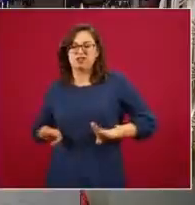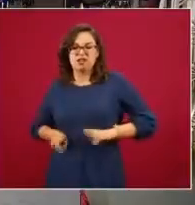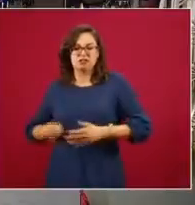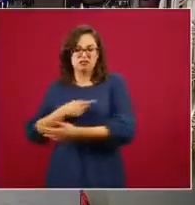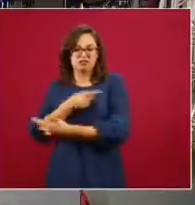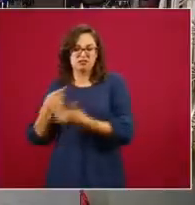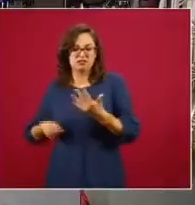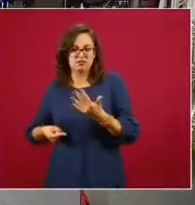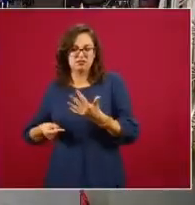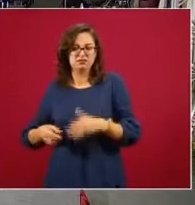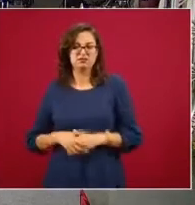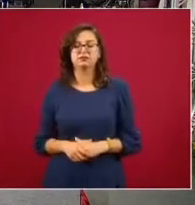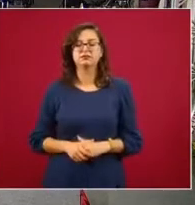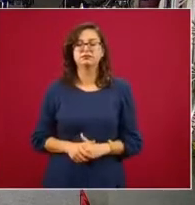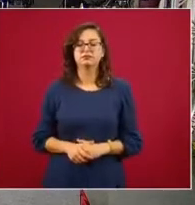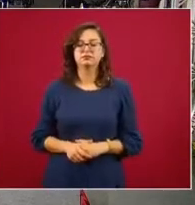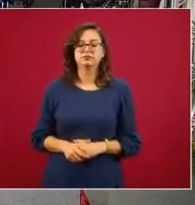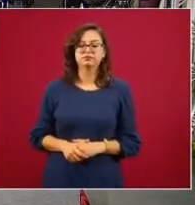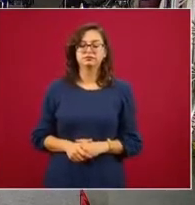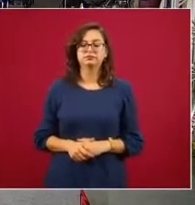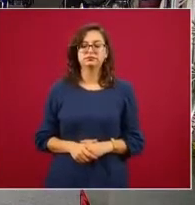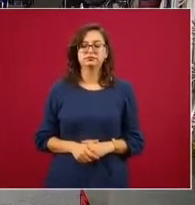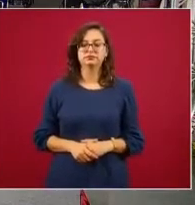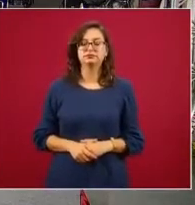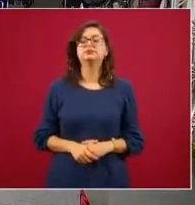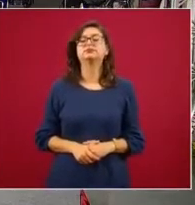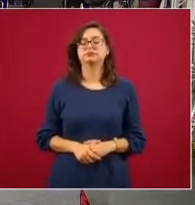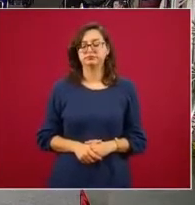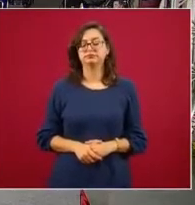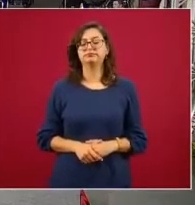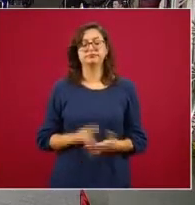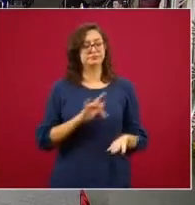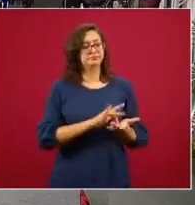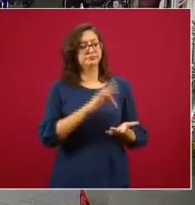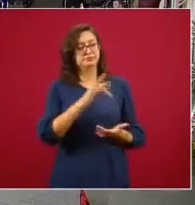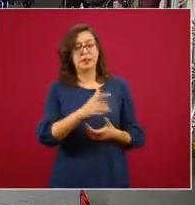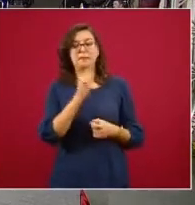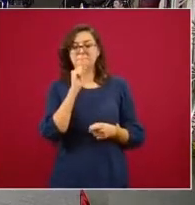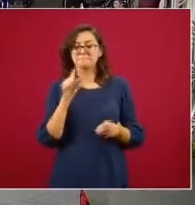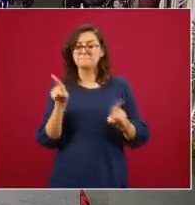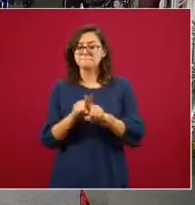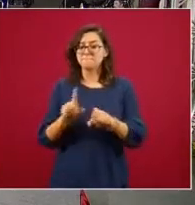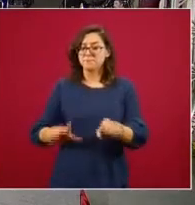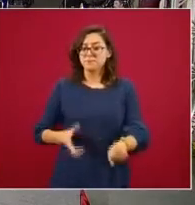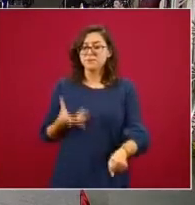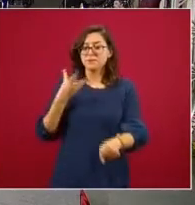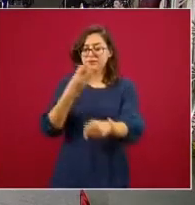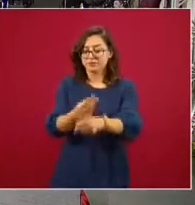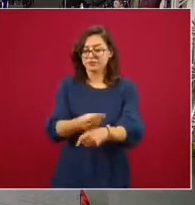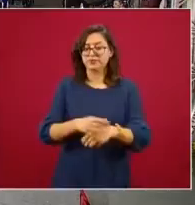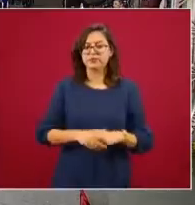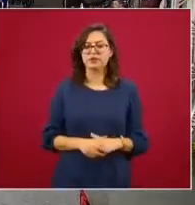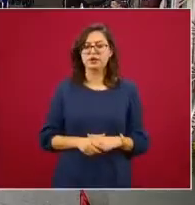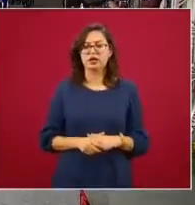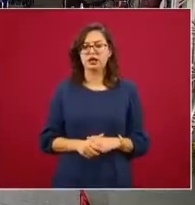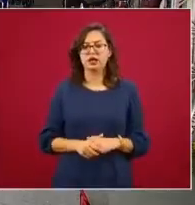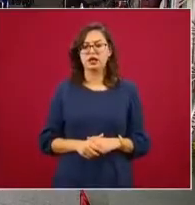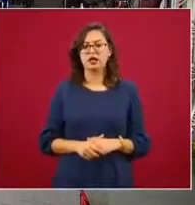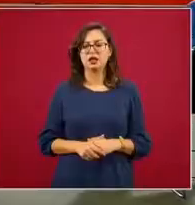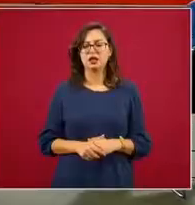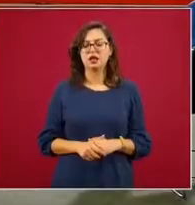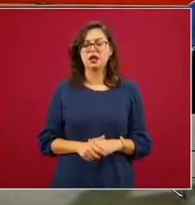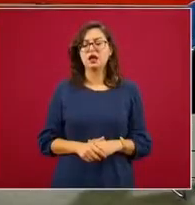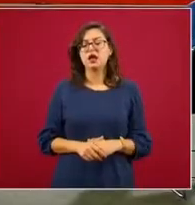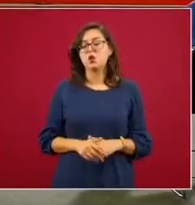diferentes. Gracias, doctora Lamía. Sobre esto mismo, al inicio de la epidemia también se había planteado